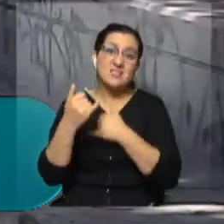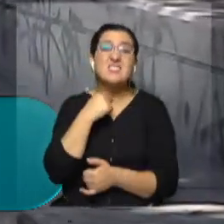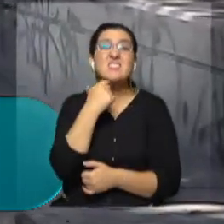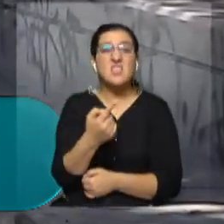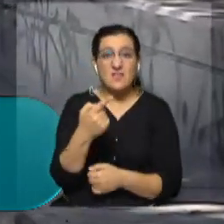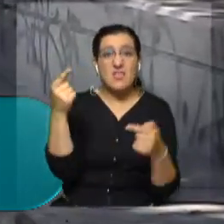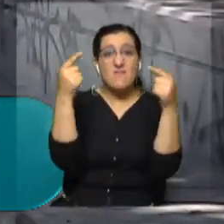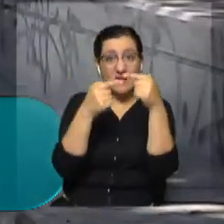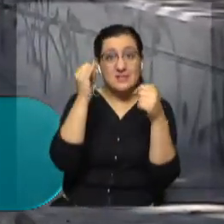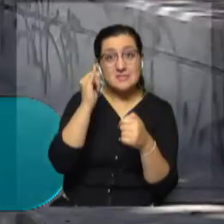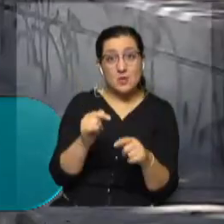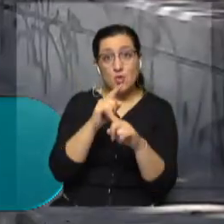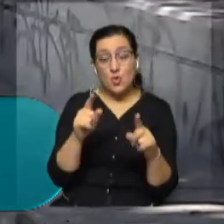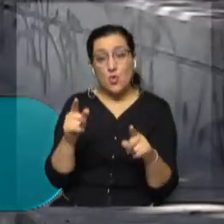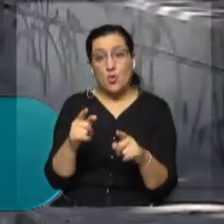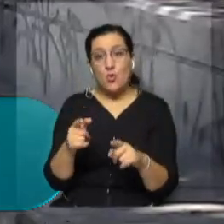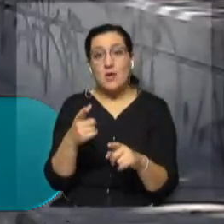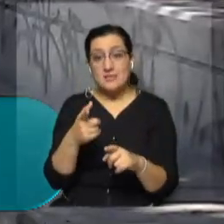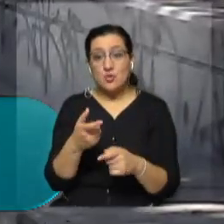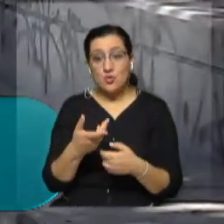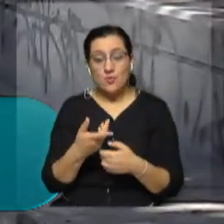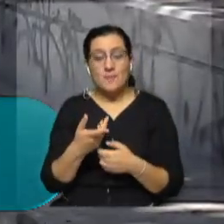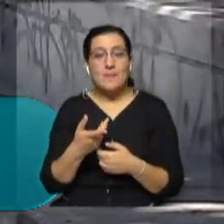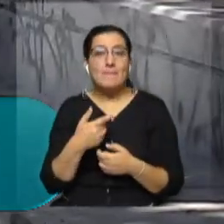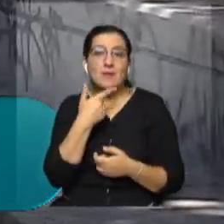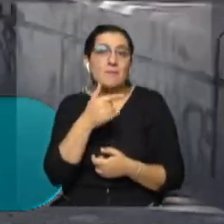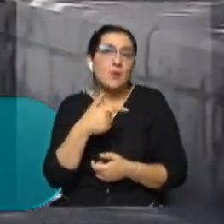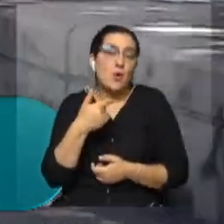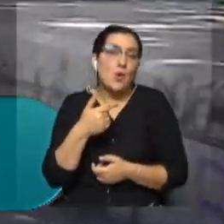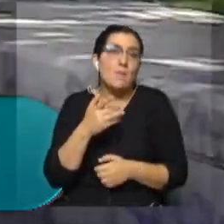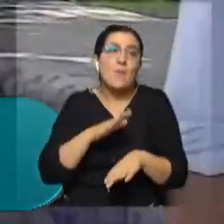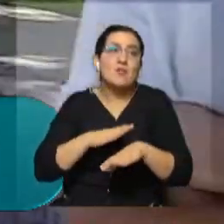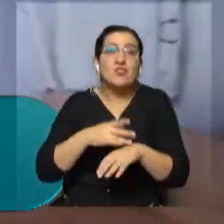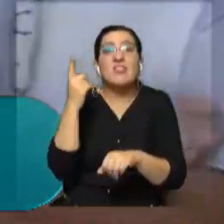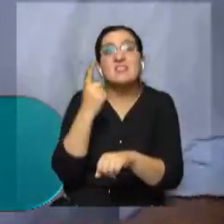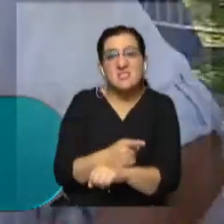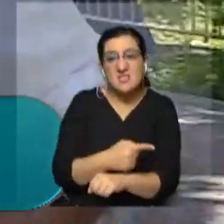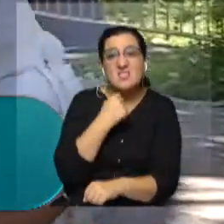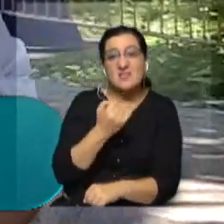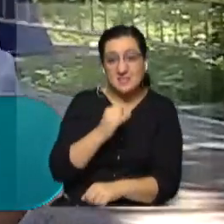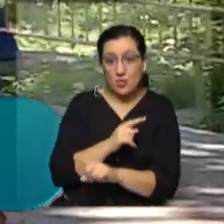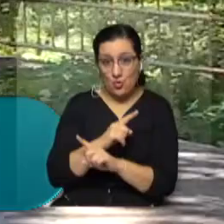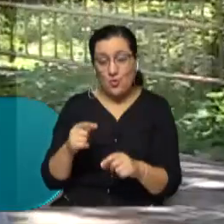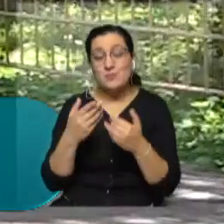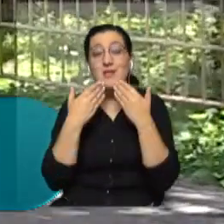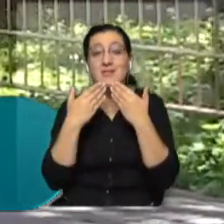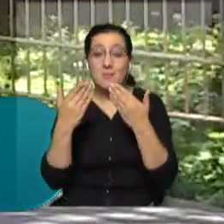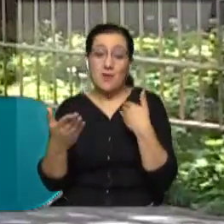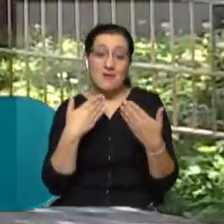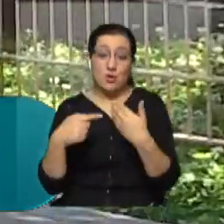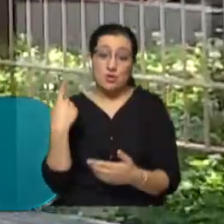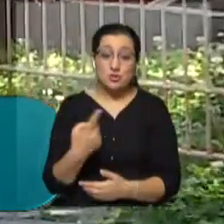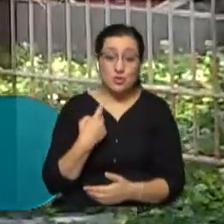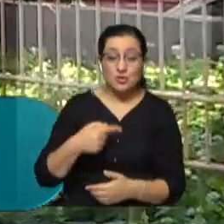a los uruguayos, a las uruguayas, cuánto nos influyen en la vida y sobre todo a la hora de sufragar. Antonio, gracias por nada, conversar con nosotros esta